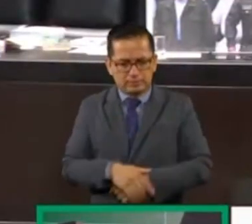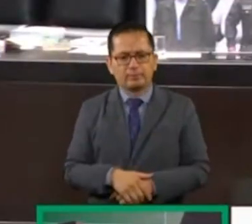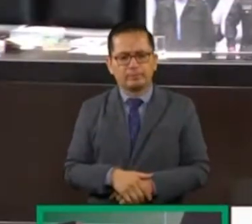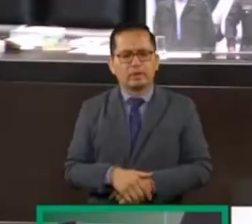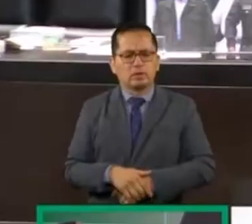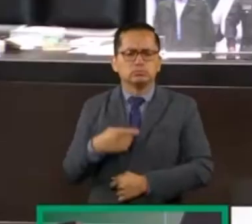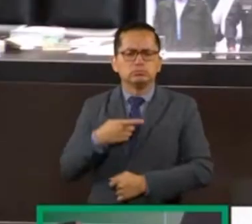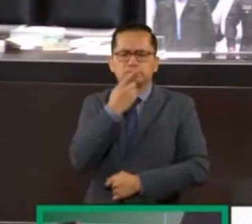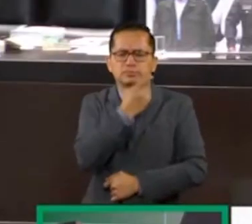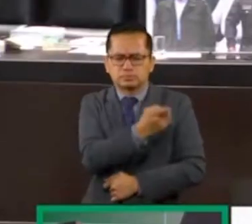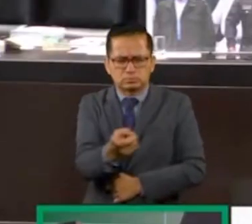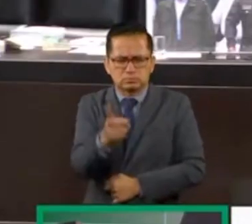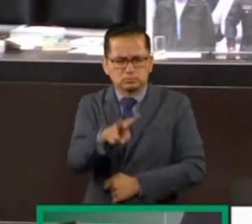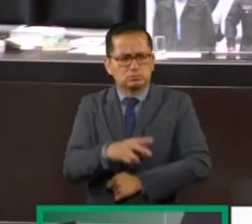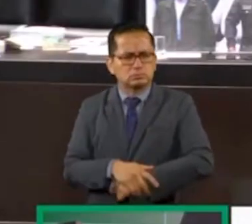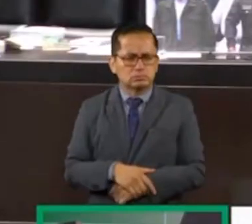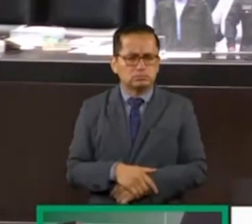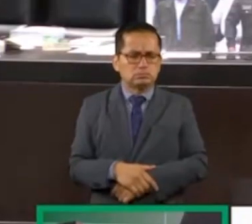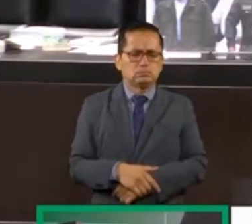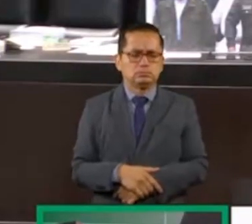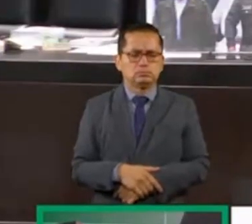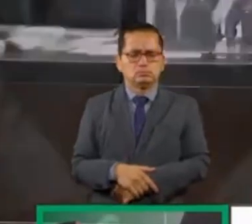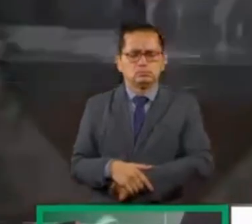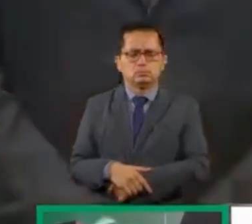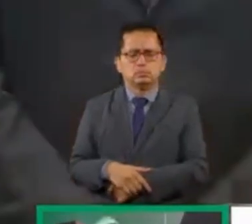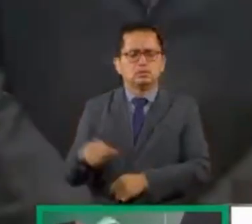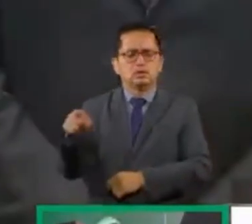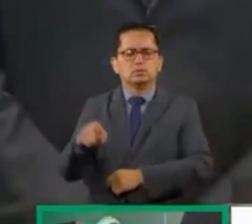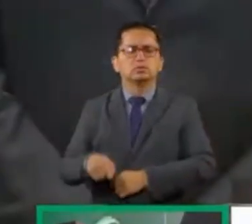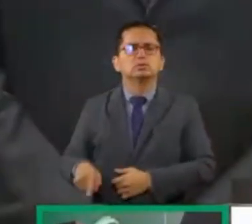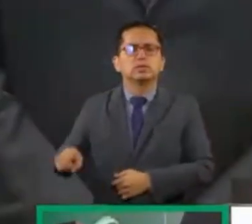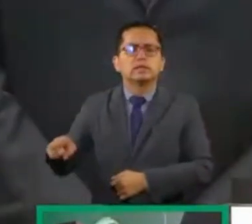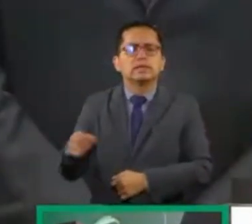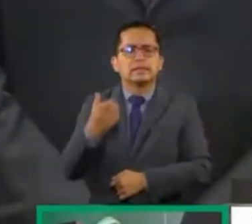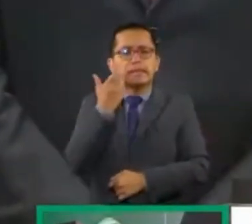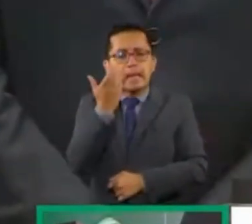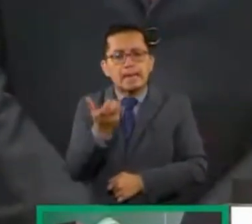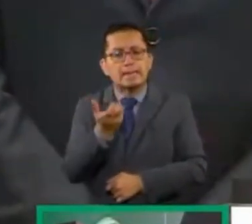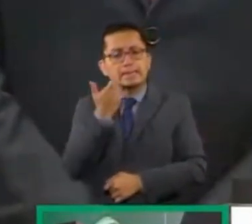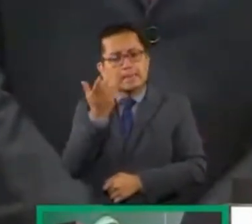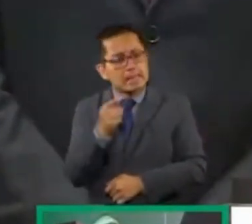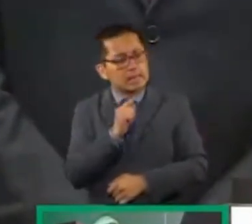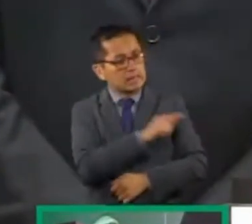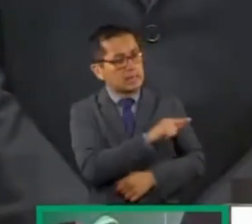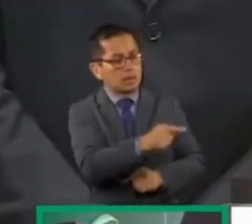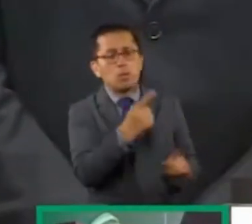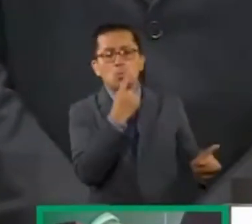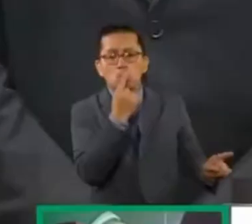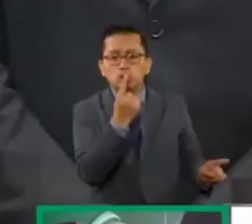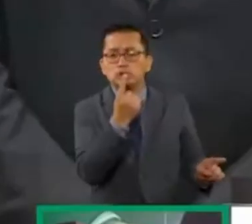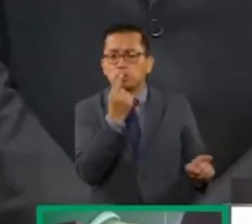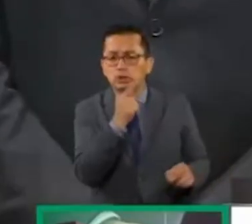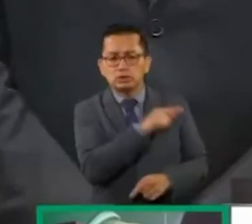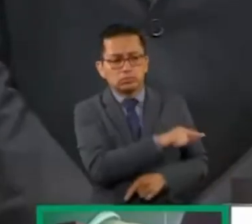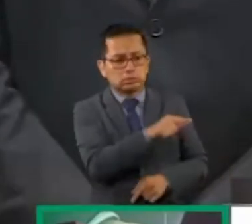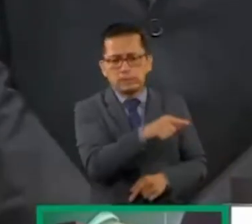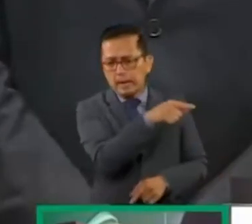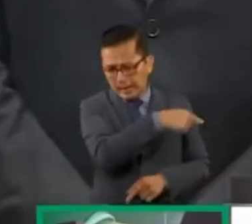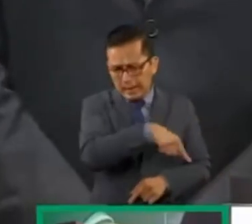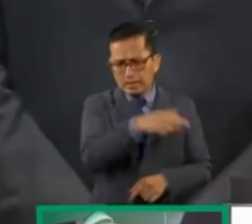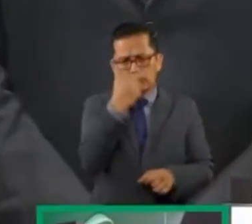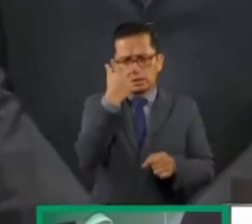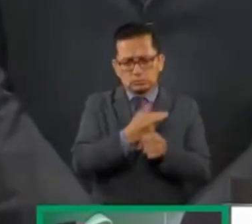están tan empeñados en que sean las policías civiles las que hagan frente al